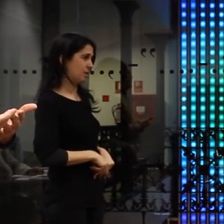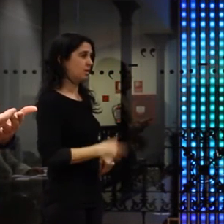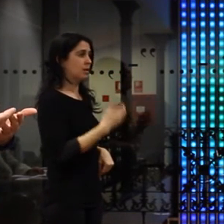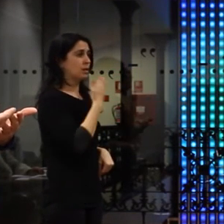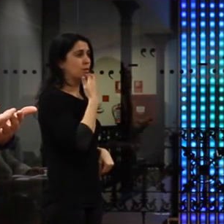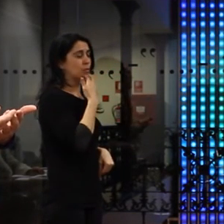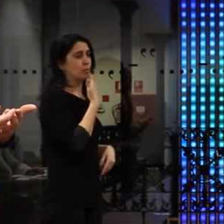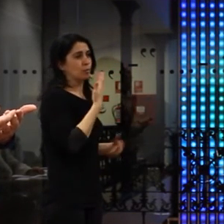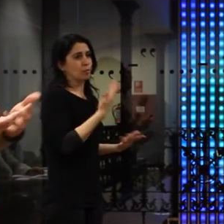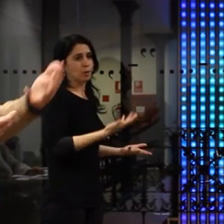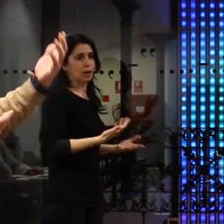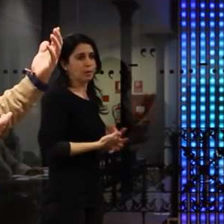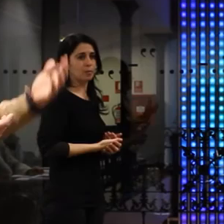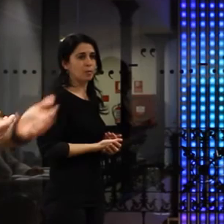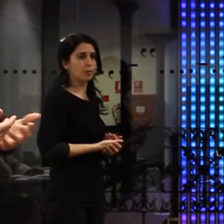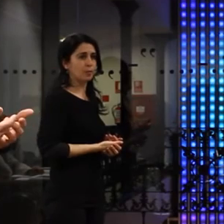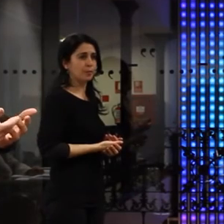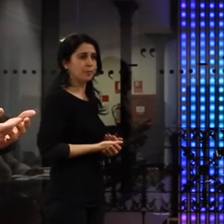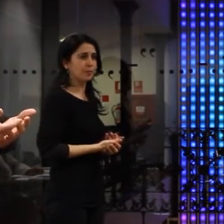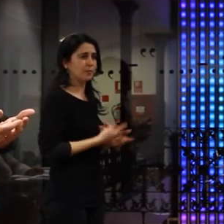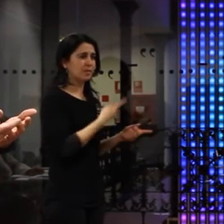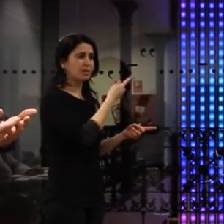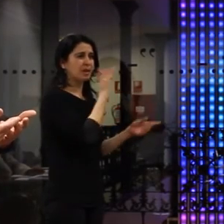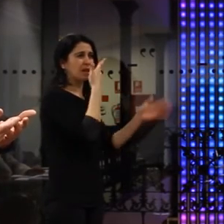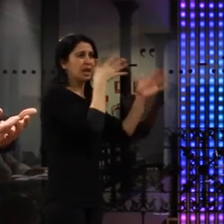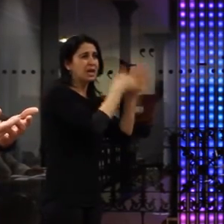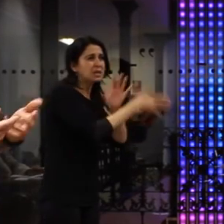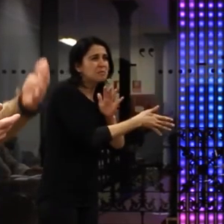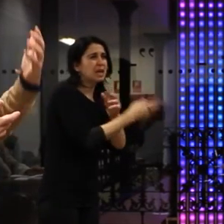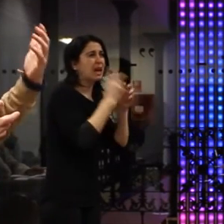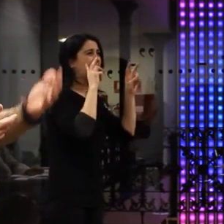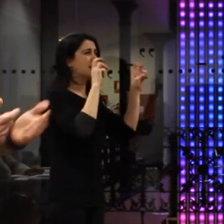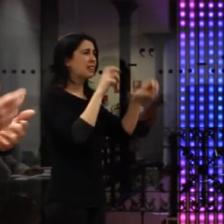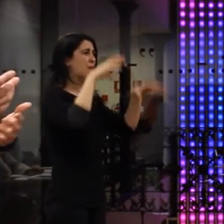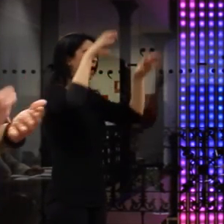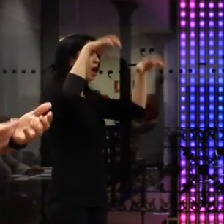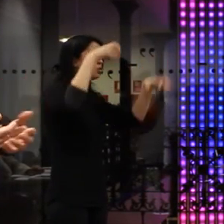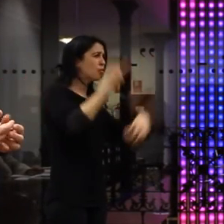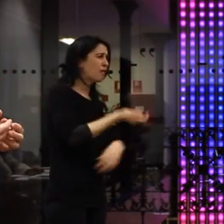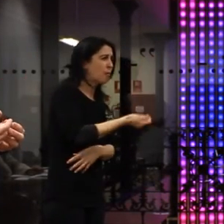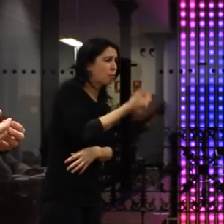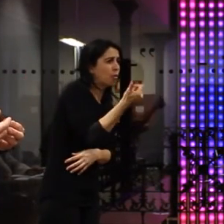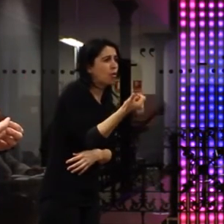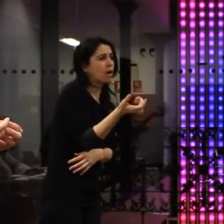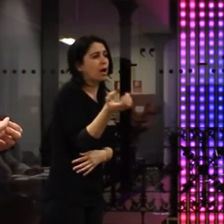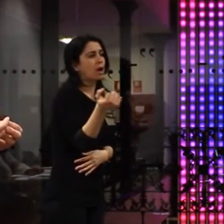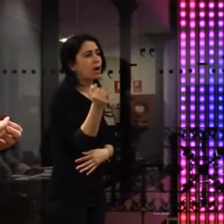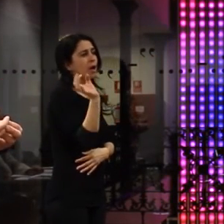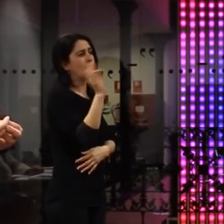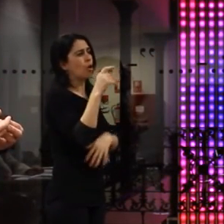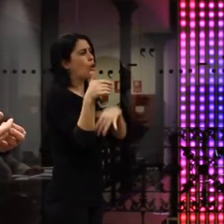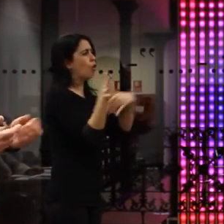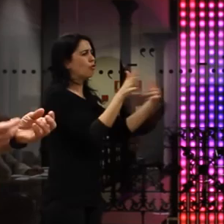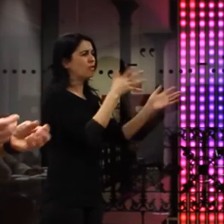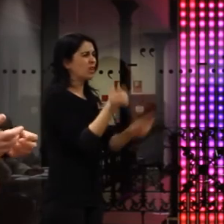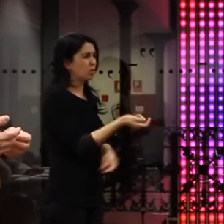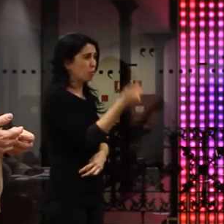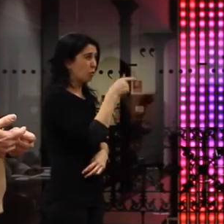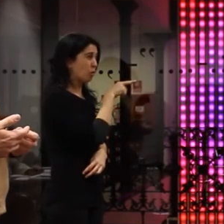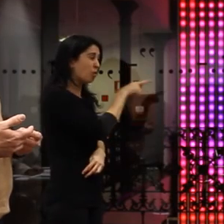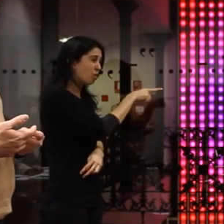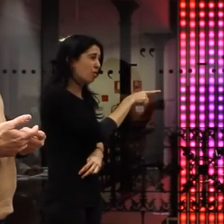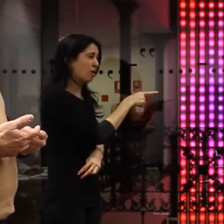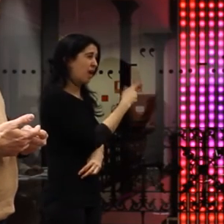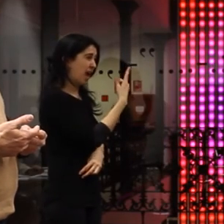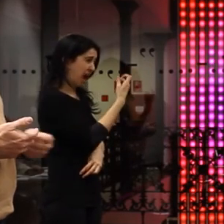explicarnos lo de el agua, la falta de agua, de lluvia o la falta de viento, no hace falta un